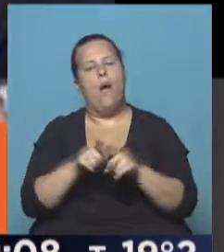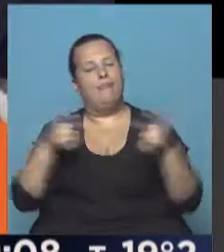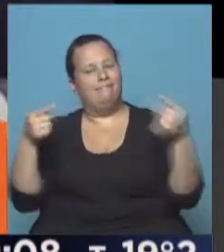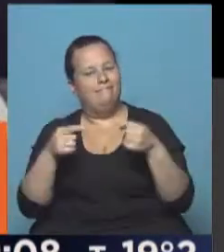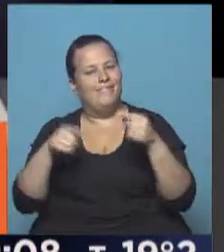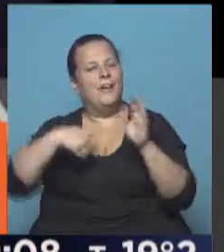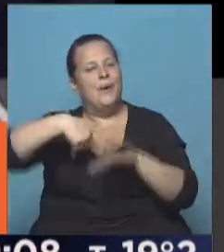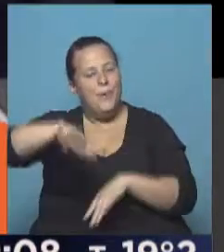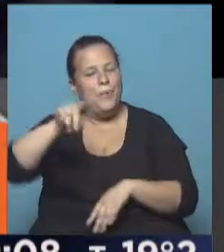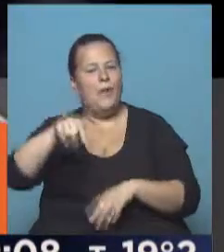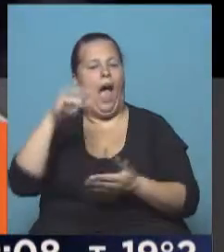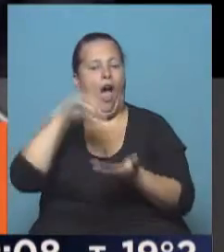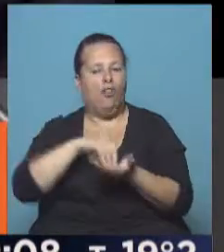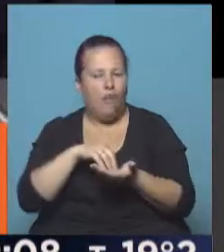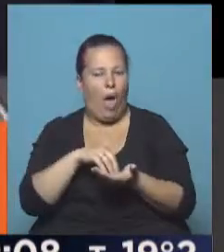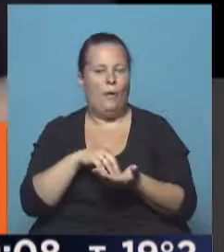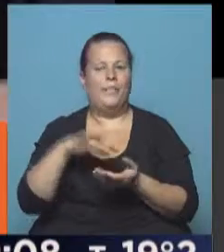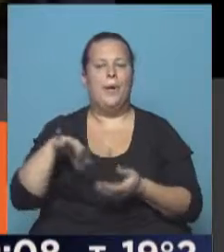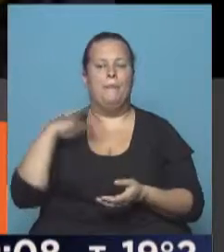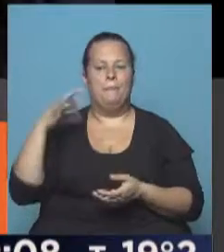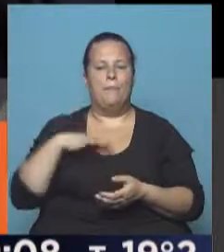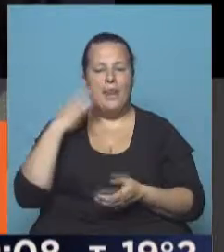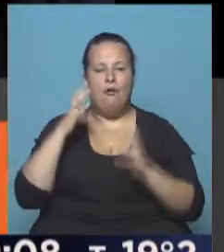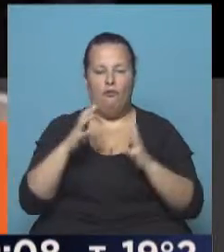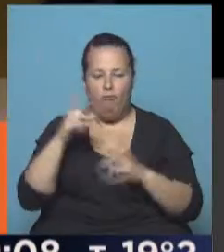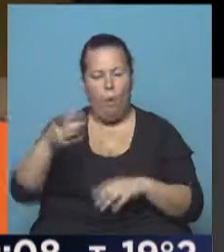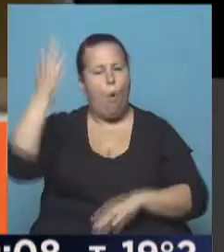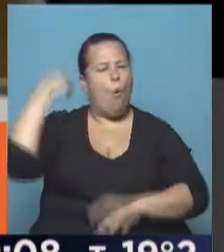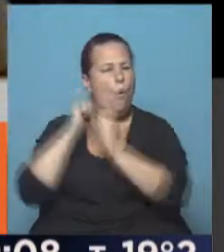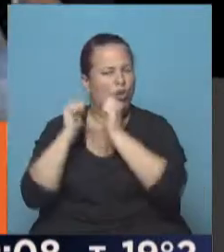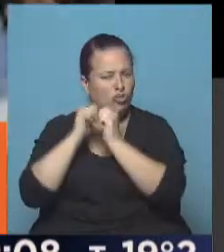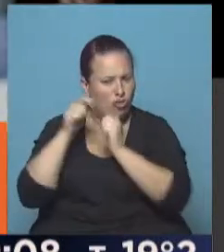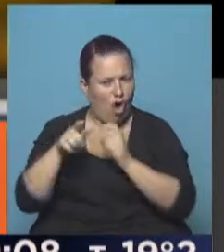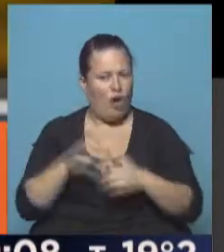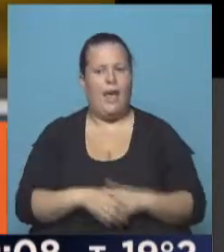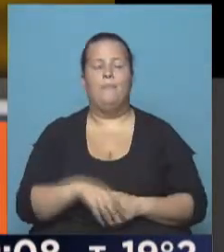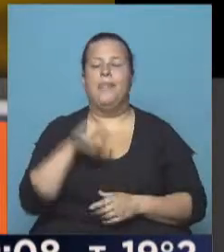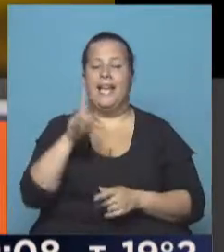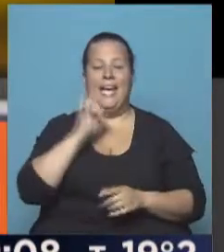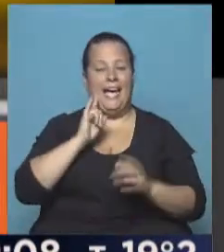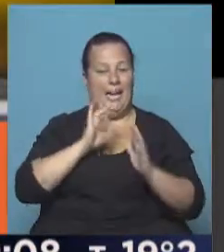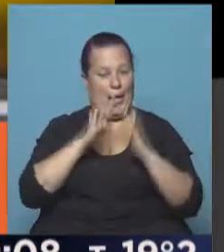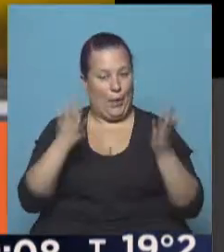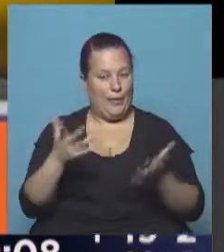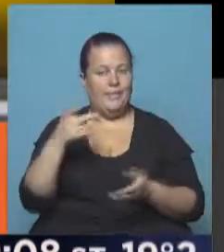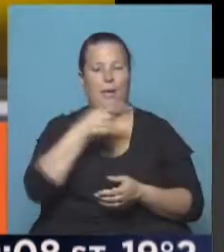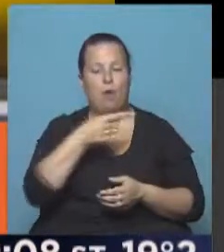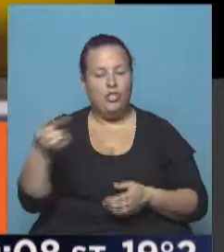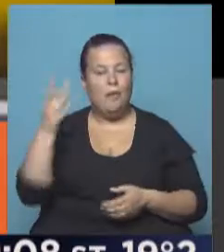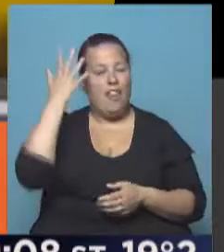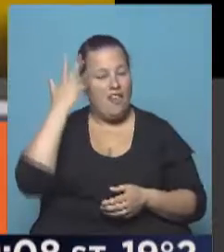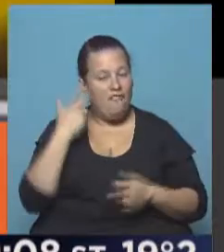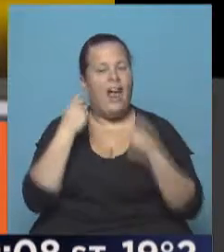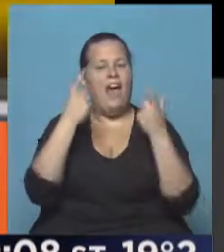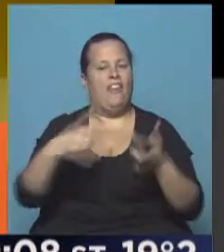la contracara de lo que van a ser ahora nuevamente los premios de French Football. Históricamente, esta revista, este semanario francés,